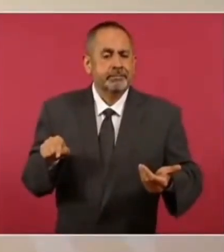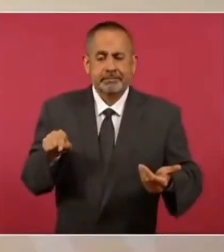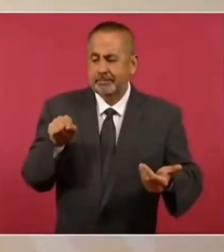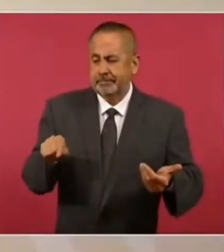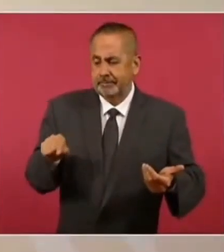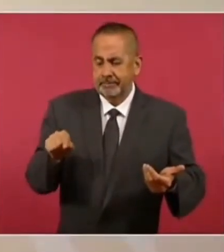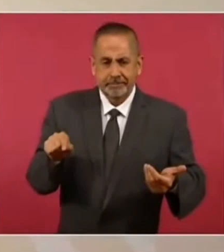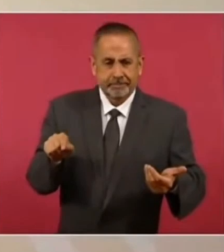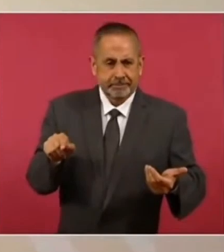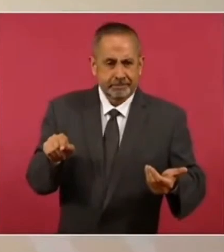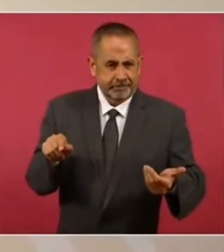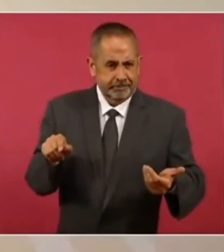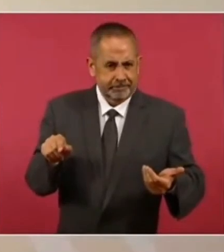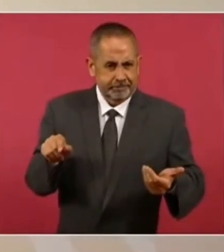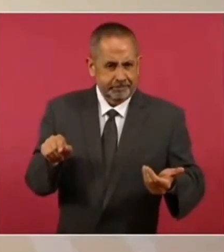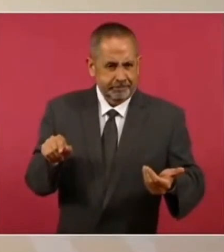el clero